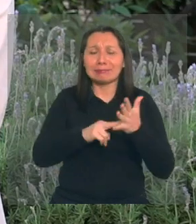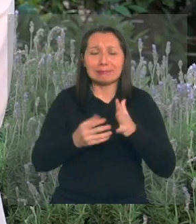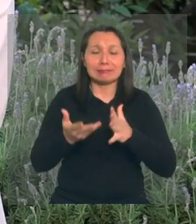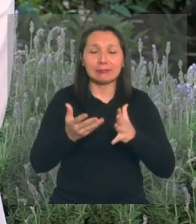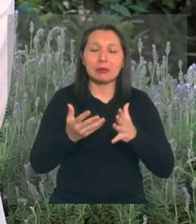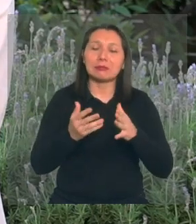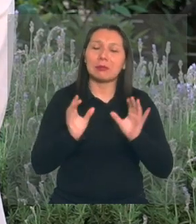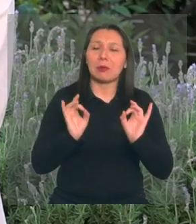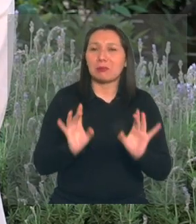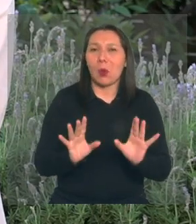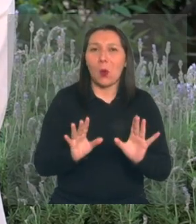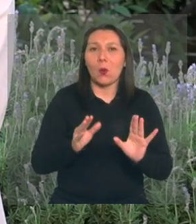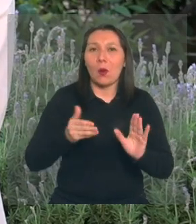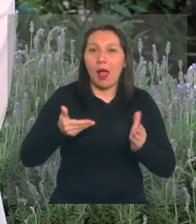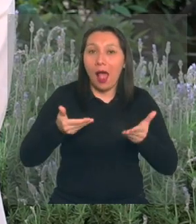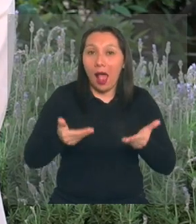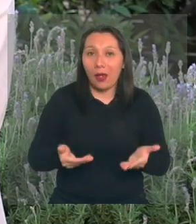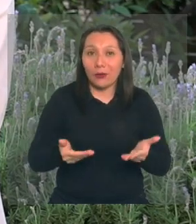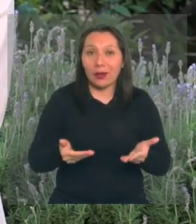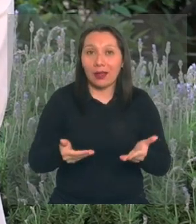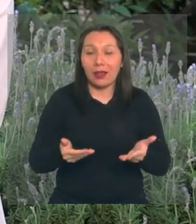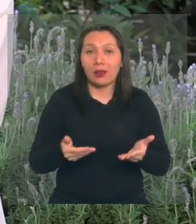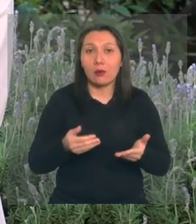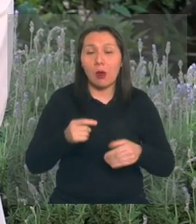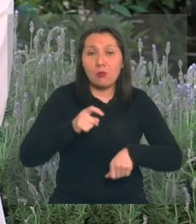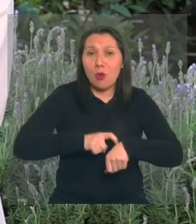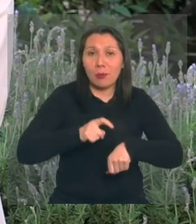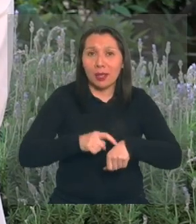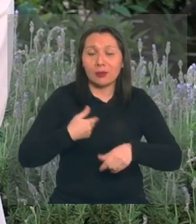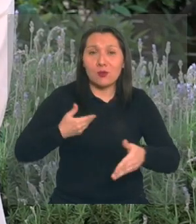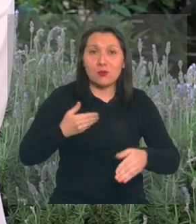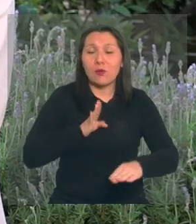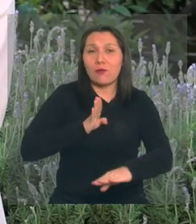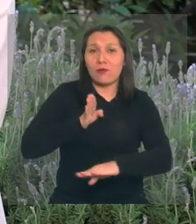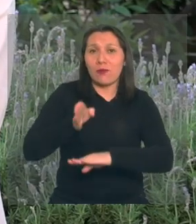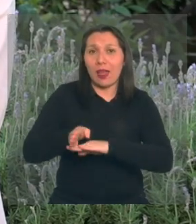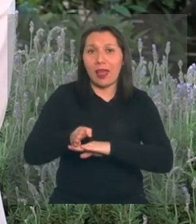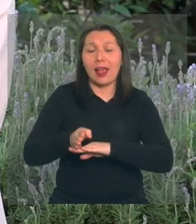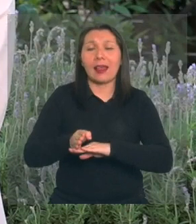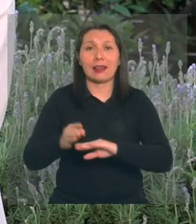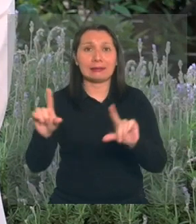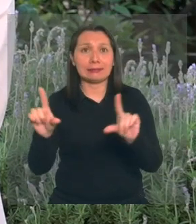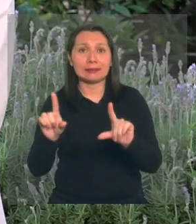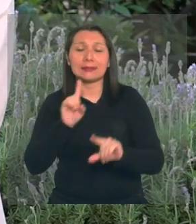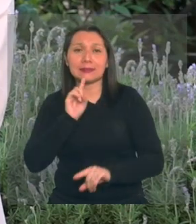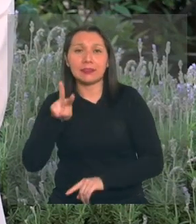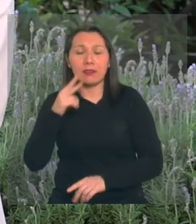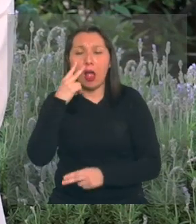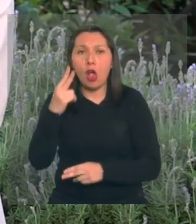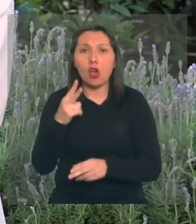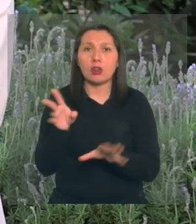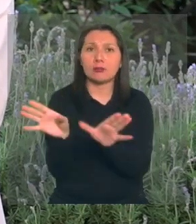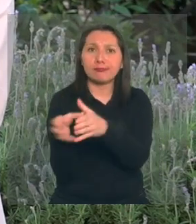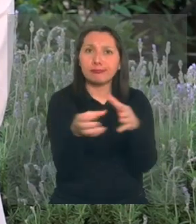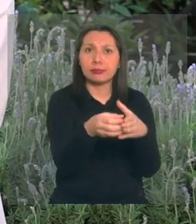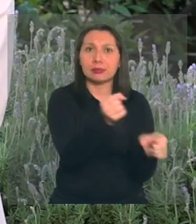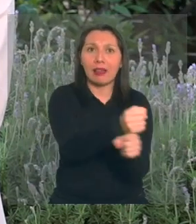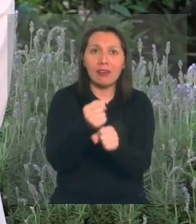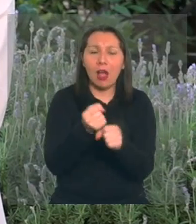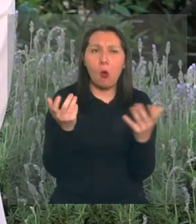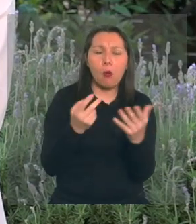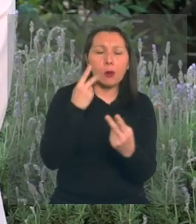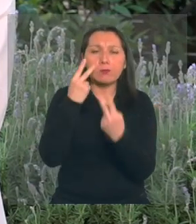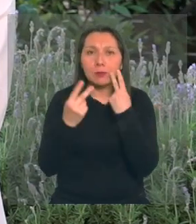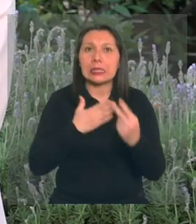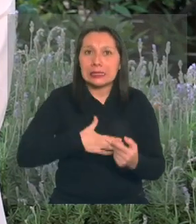Entonces, ya no veo el momento de llegar al canal a conocer, por ejemplo, a los sindicatos y a los trabajadores. Así